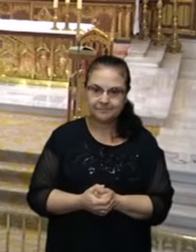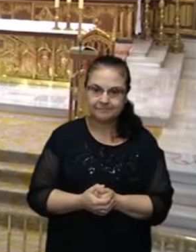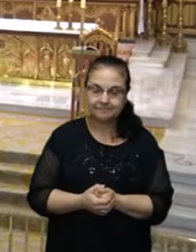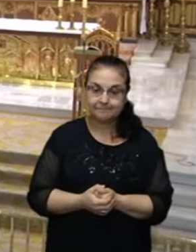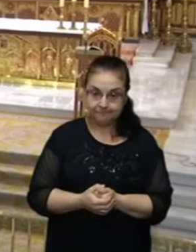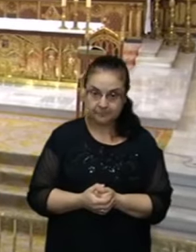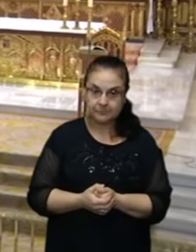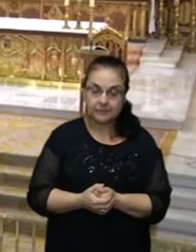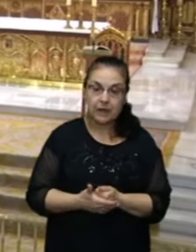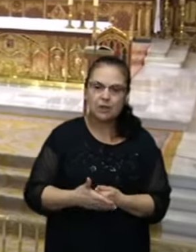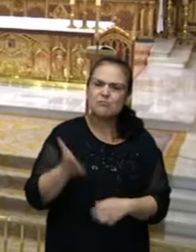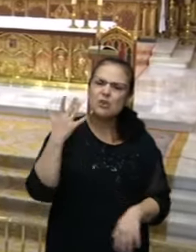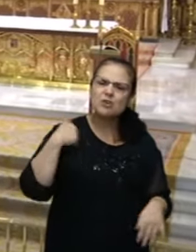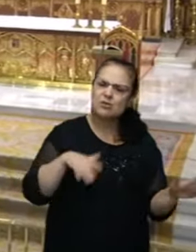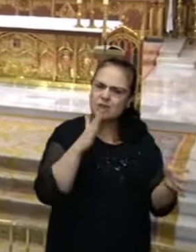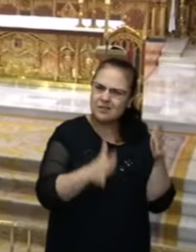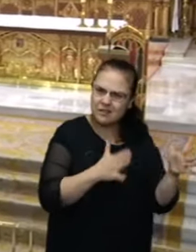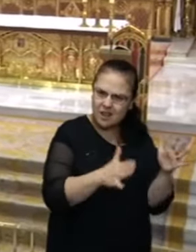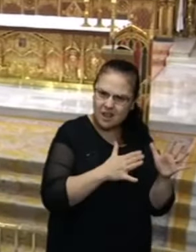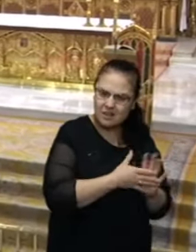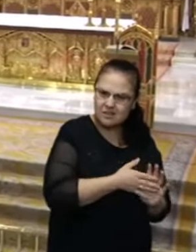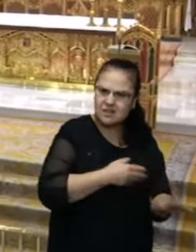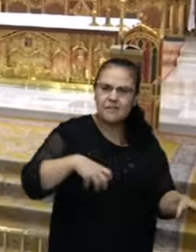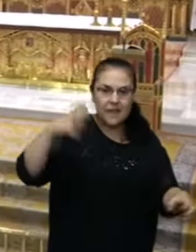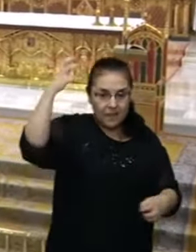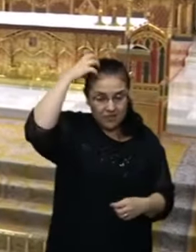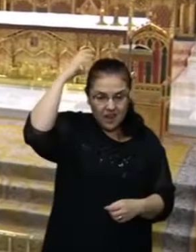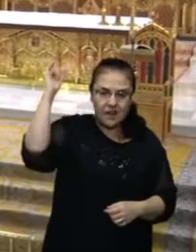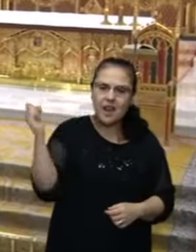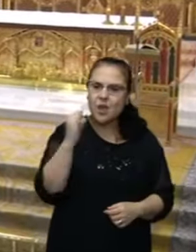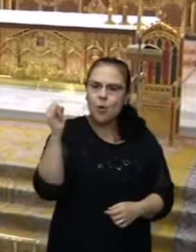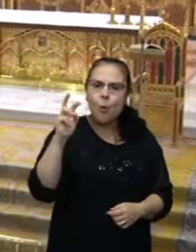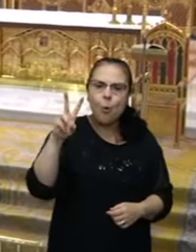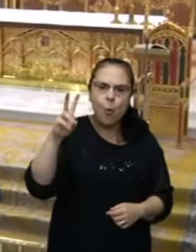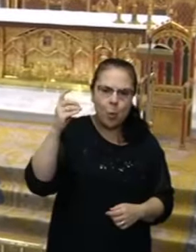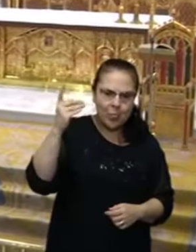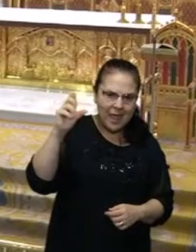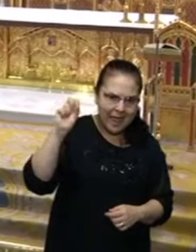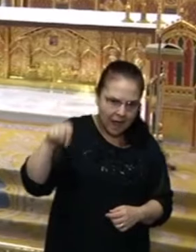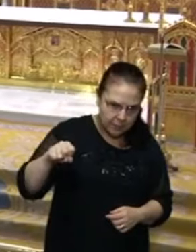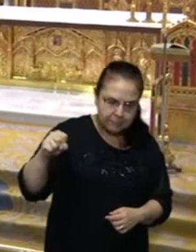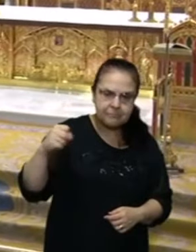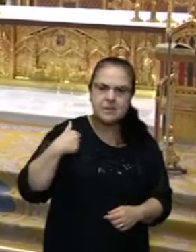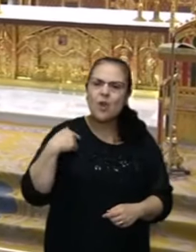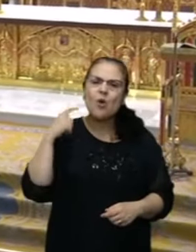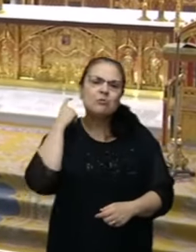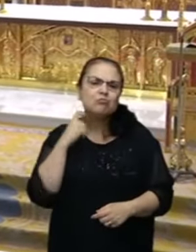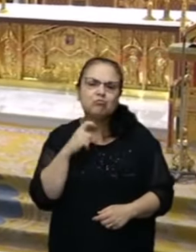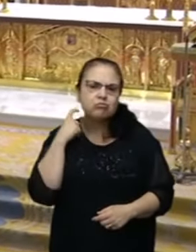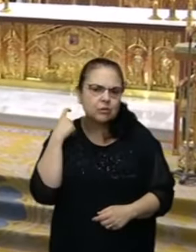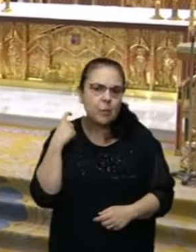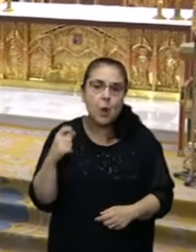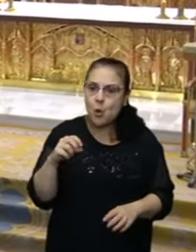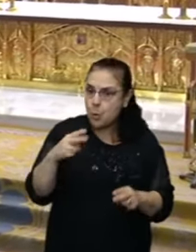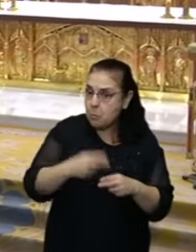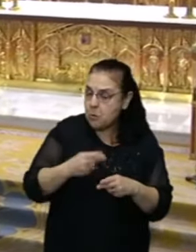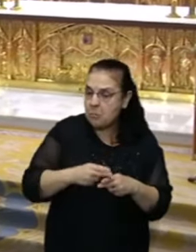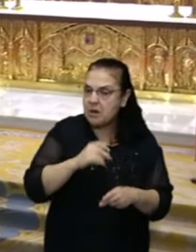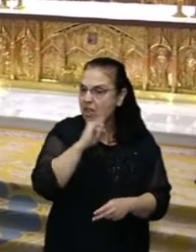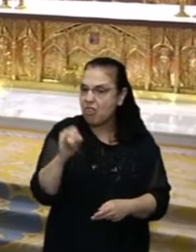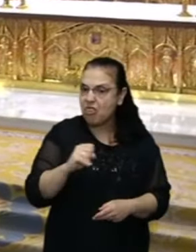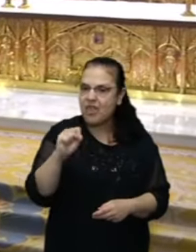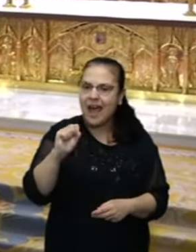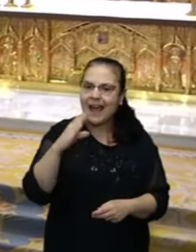En los días de Herodes, rey de Judea, había un sacerdote de nombre Zacarías, del turno